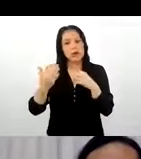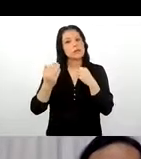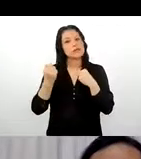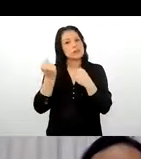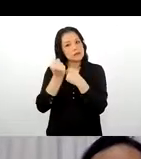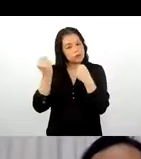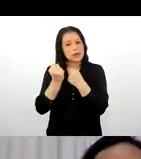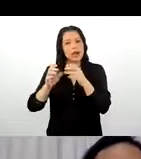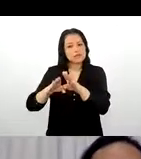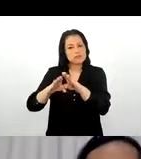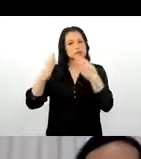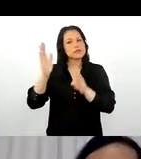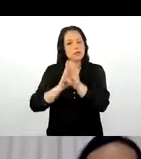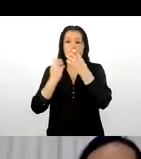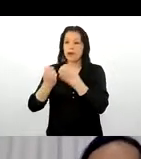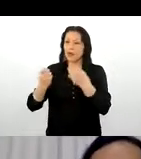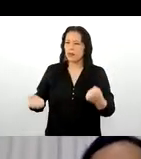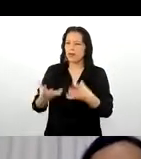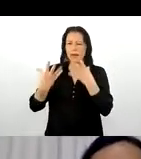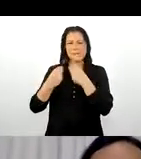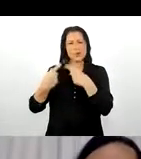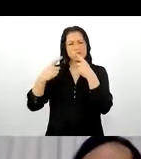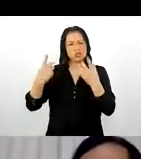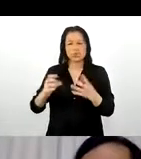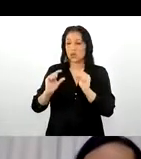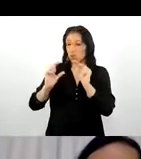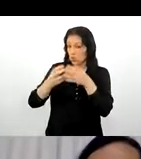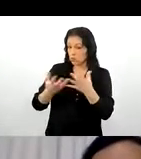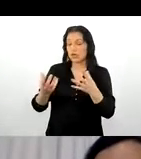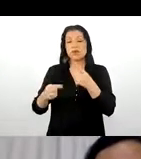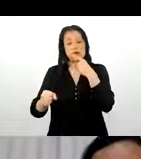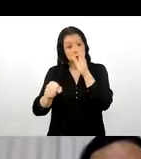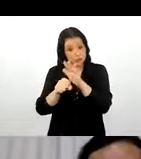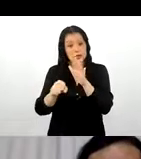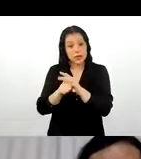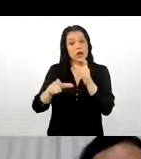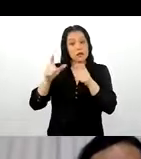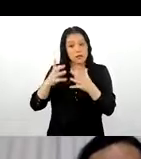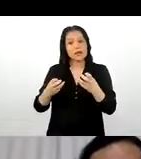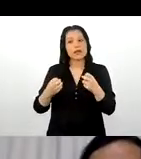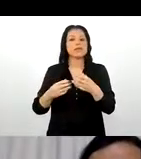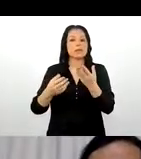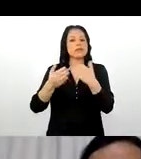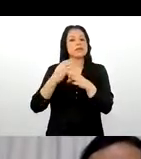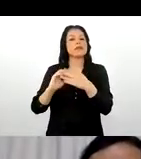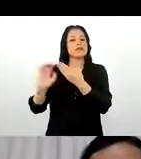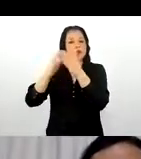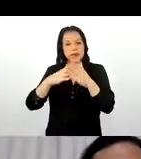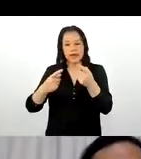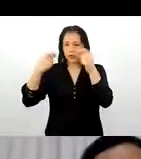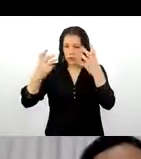economía, en donde hay muchos actores comprometidos y dentro de esos actores se encuentran las comunidades que vienen ofreciendo estas experiencias